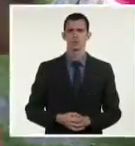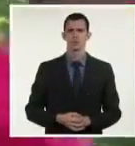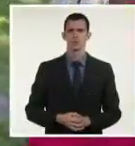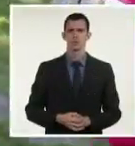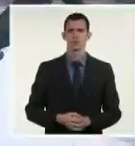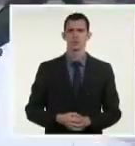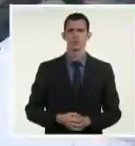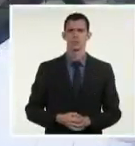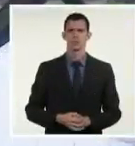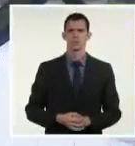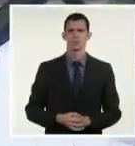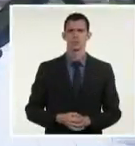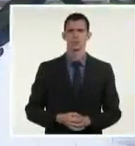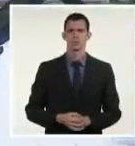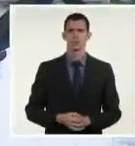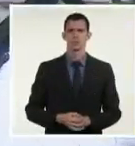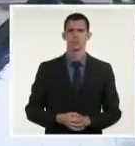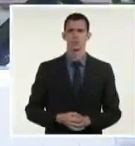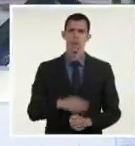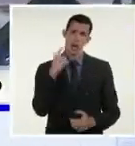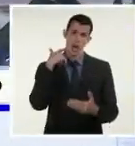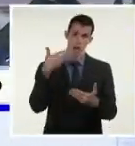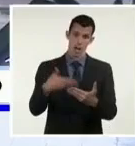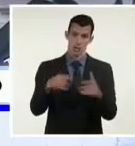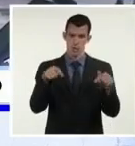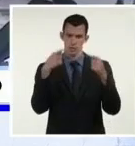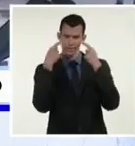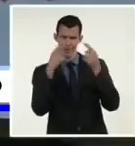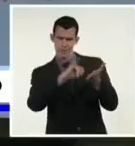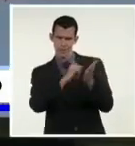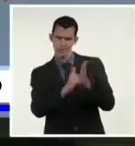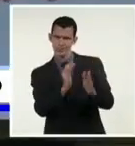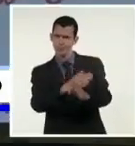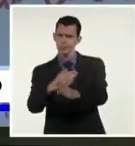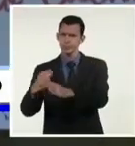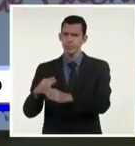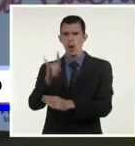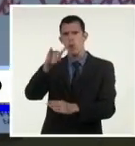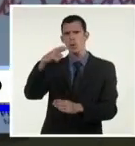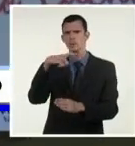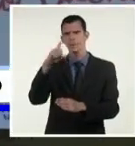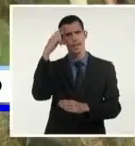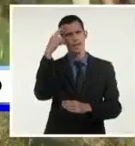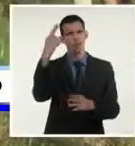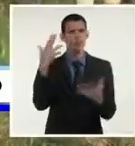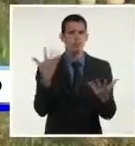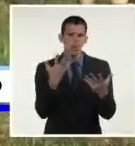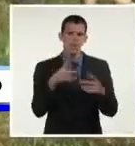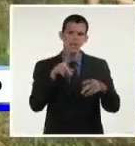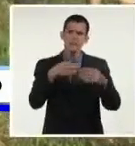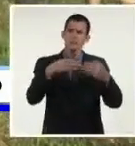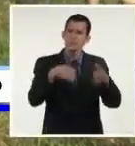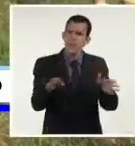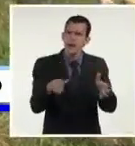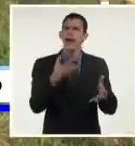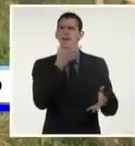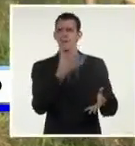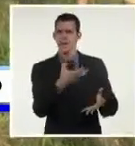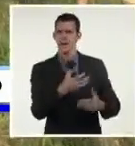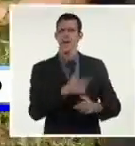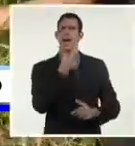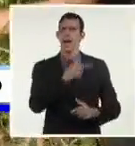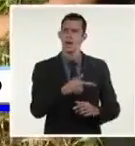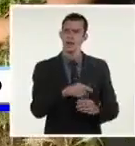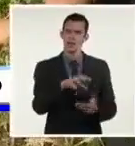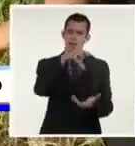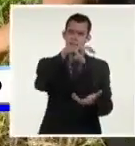Con el llamamiento del Comité Nacional de la Unión de Jóvenes Comunistas a respaldar el voto por el Código de la Familia desde un trabajo voluntario en la finca